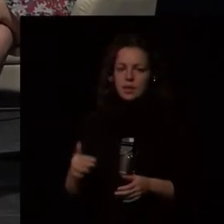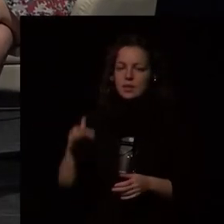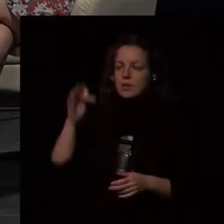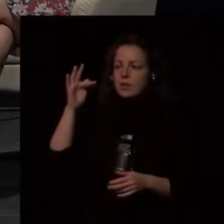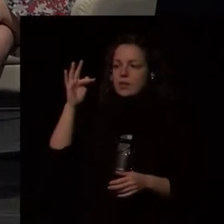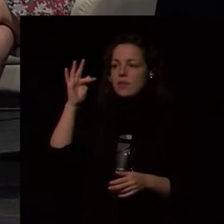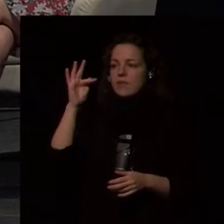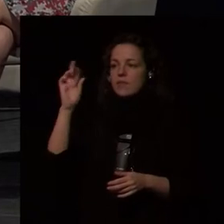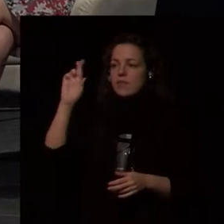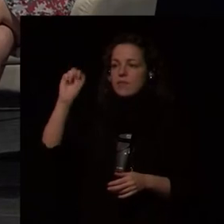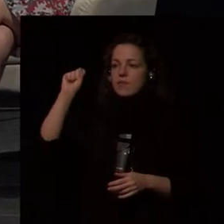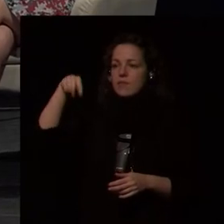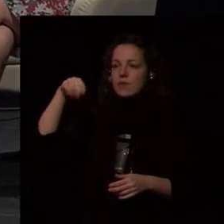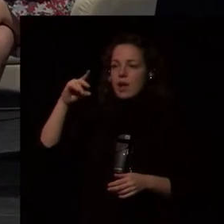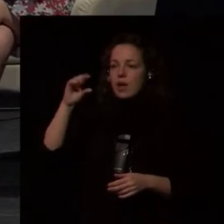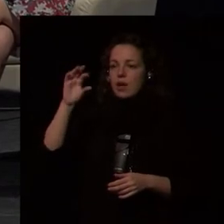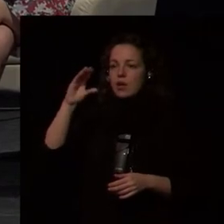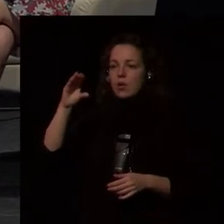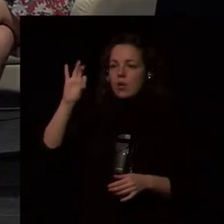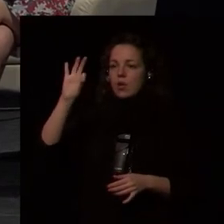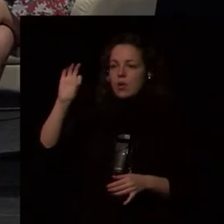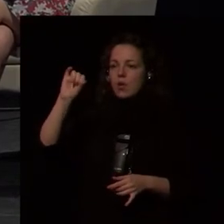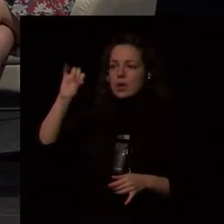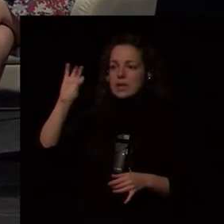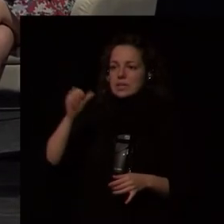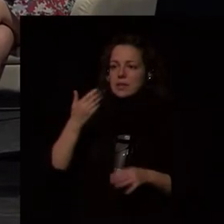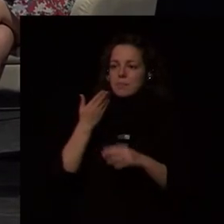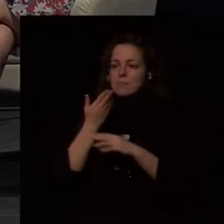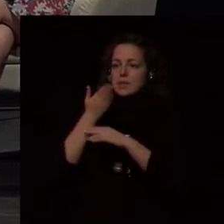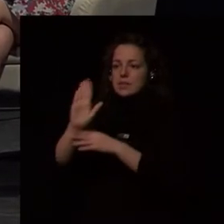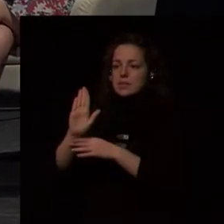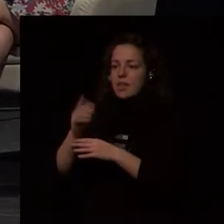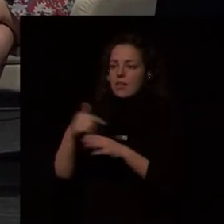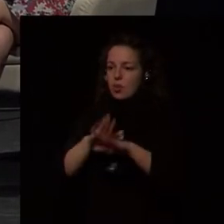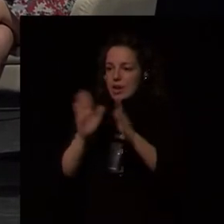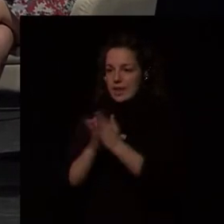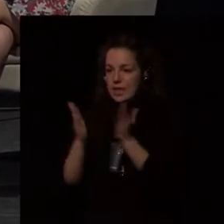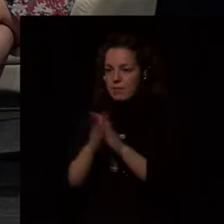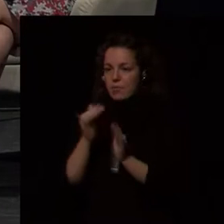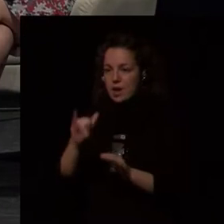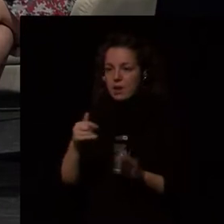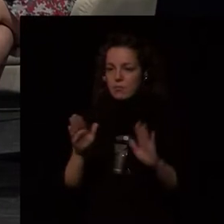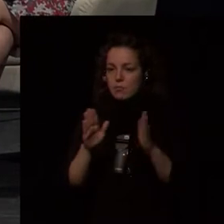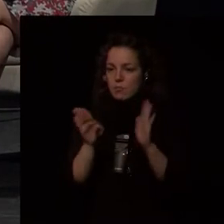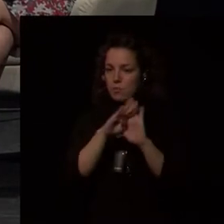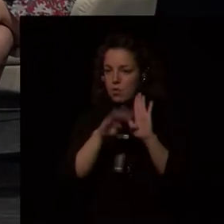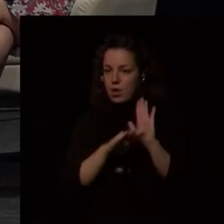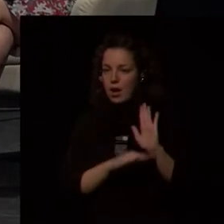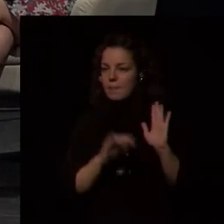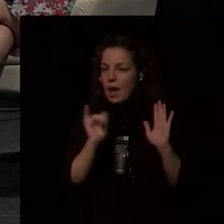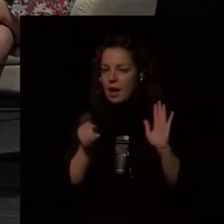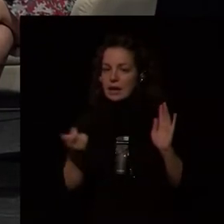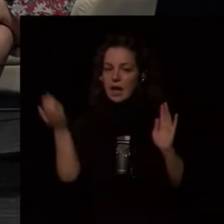François Matarazzo, tenéis su presentación en el libro, en el programa.